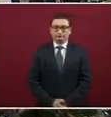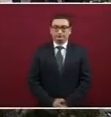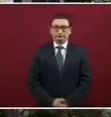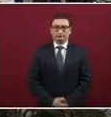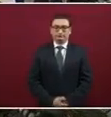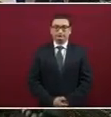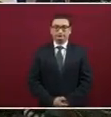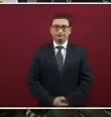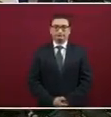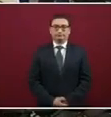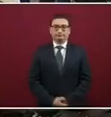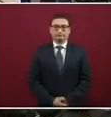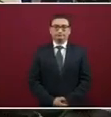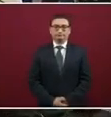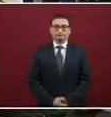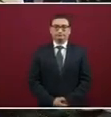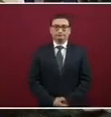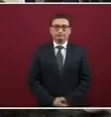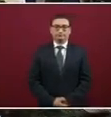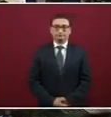Mañana vamos a